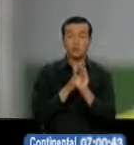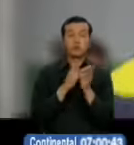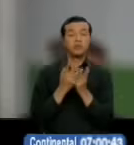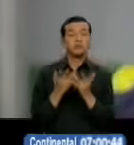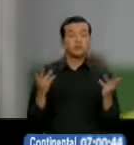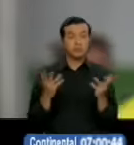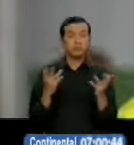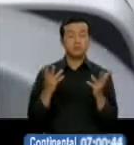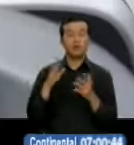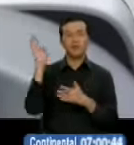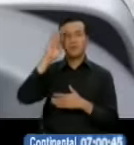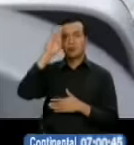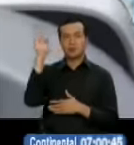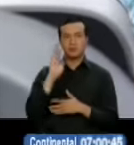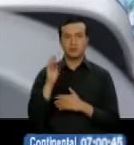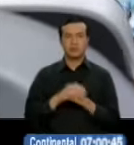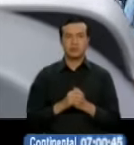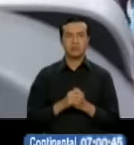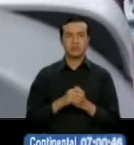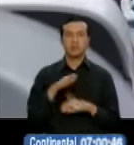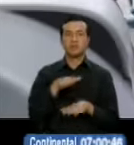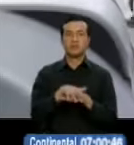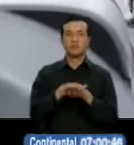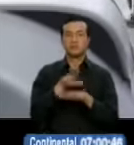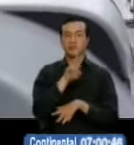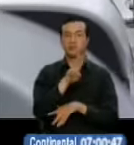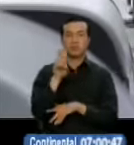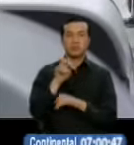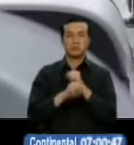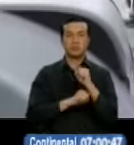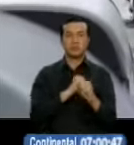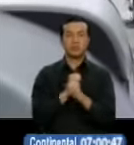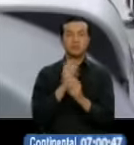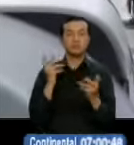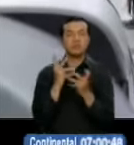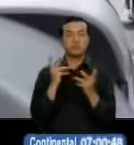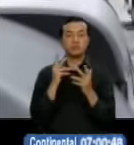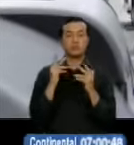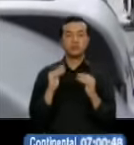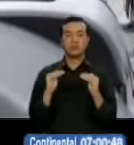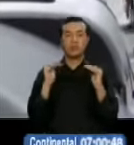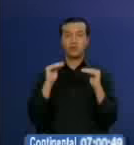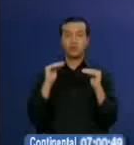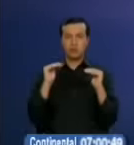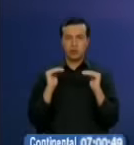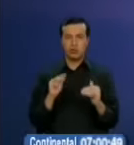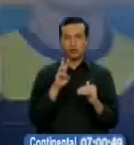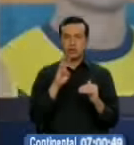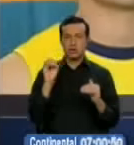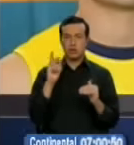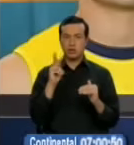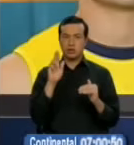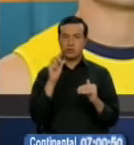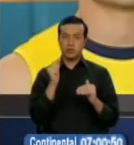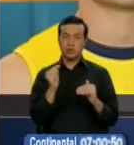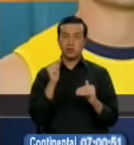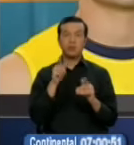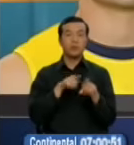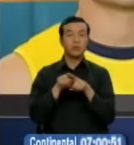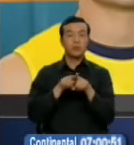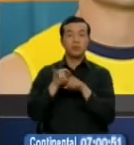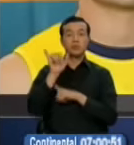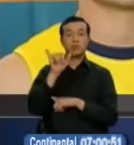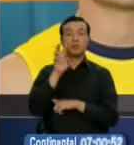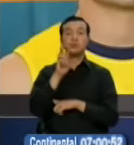Olímpicos de Río de Janeiro. El machaleño de 22 años intervendrá en la categoría menor a 60 kilogramos. Competirá este